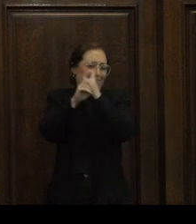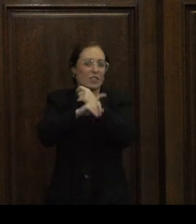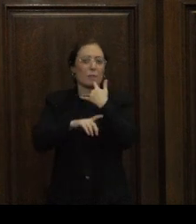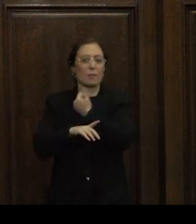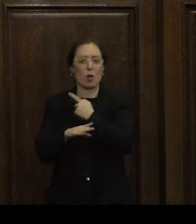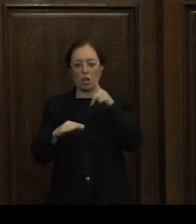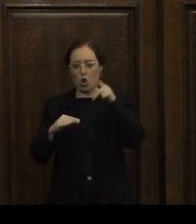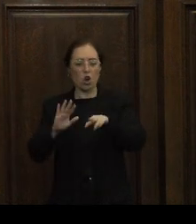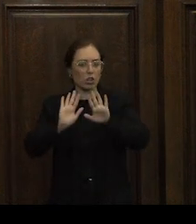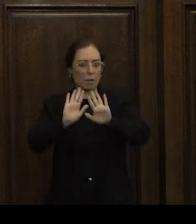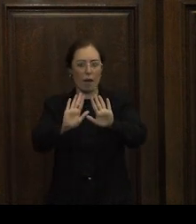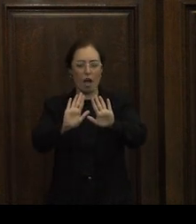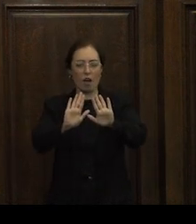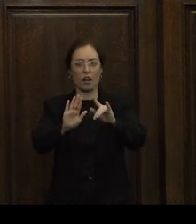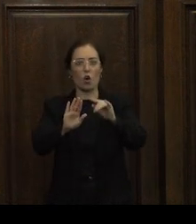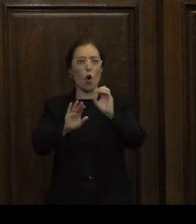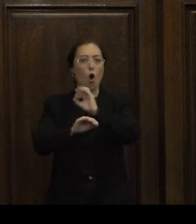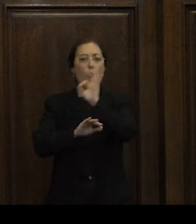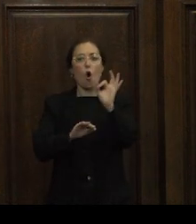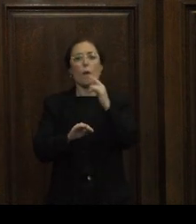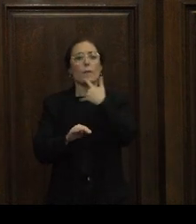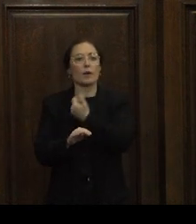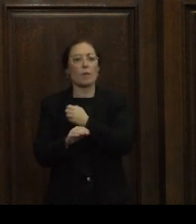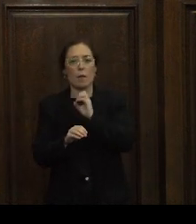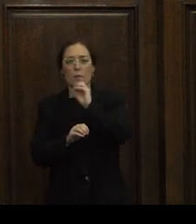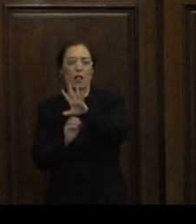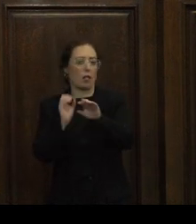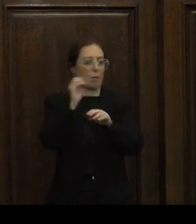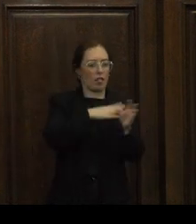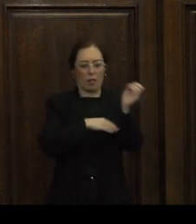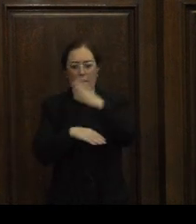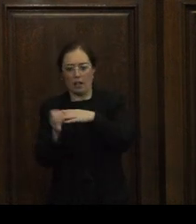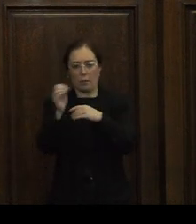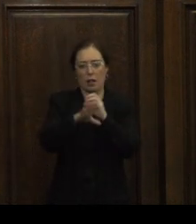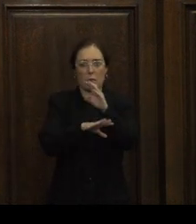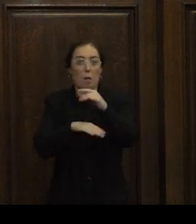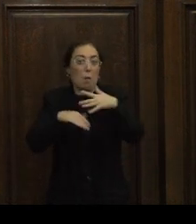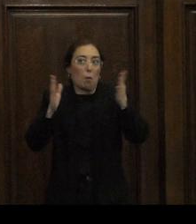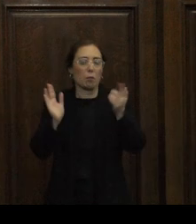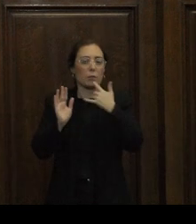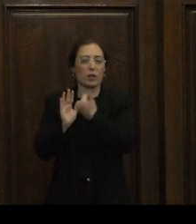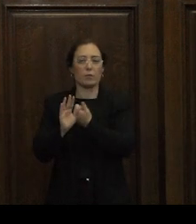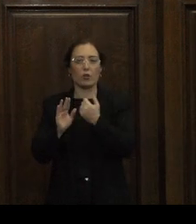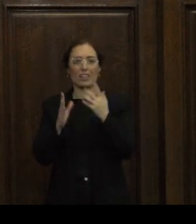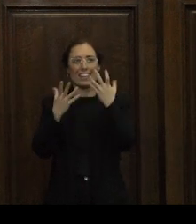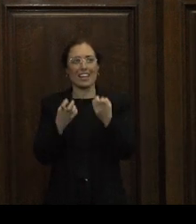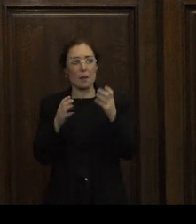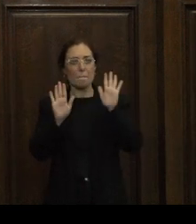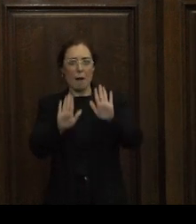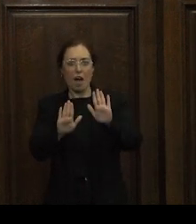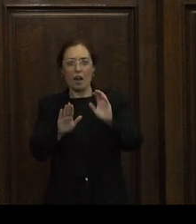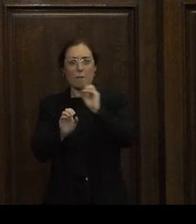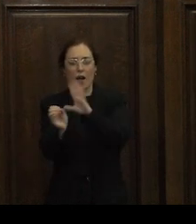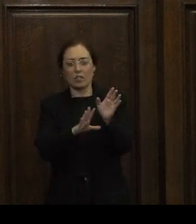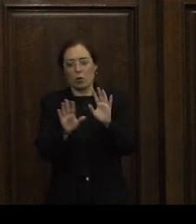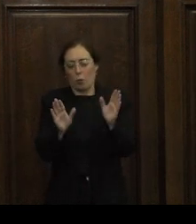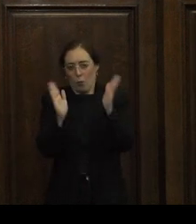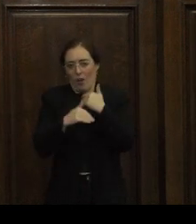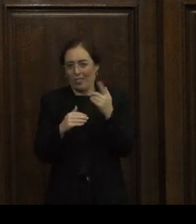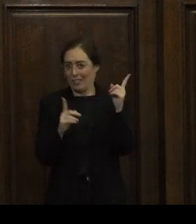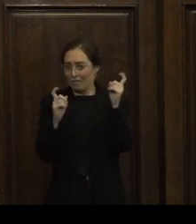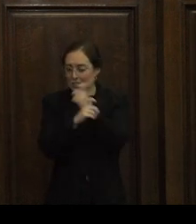también ponerle un límite que deje de circular, como se intenta hacer ahora con legislación y demás, ¿no?